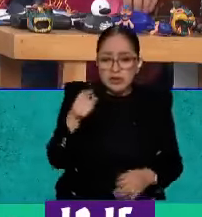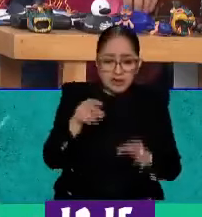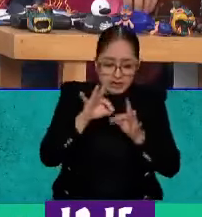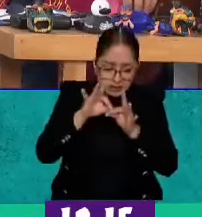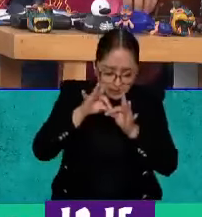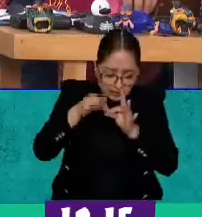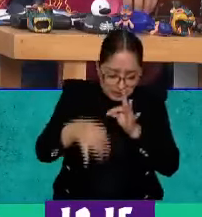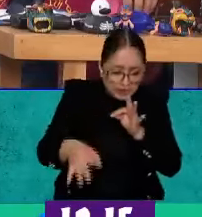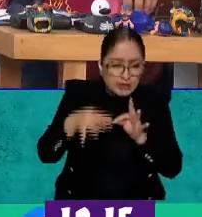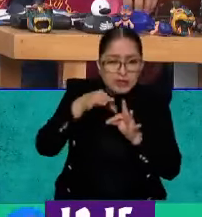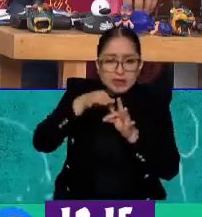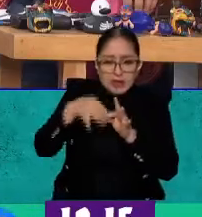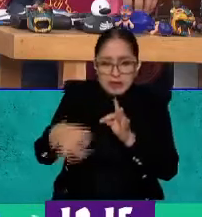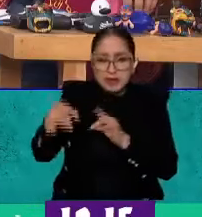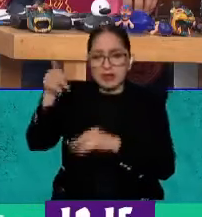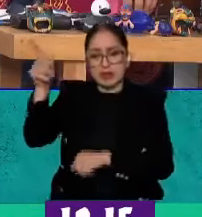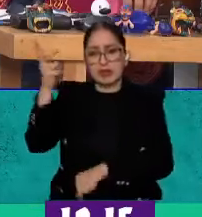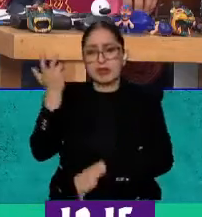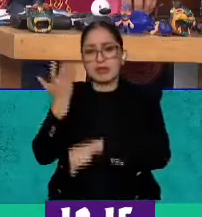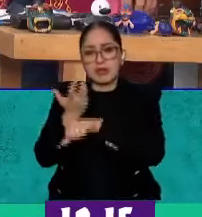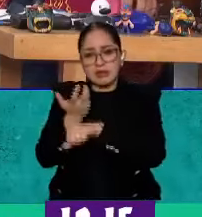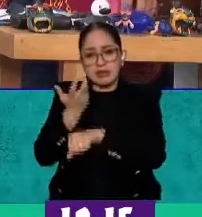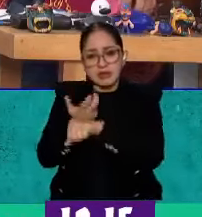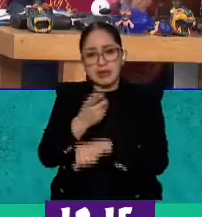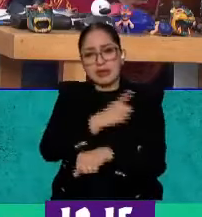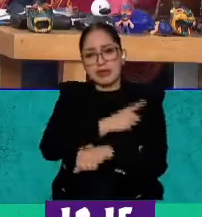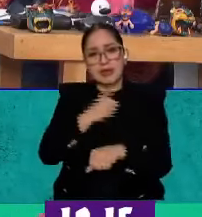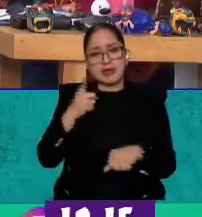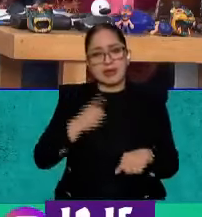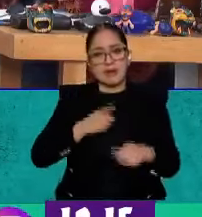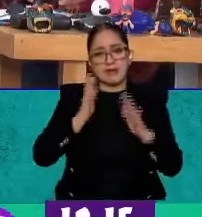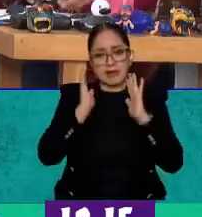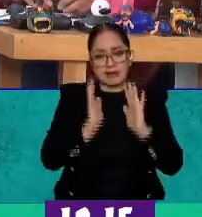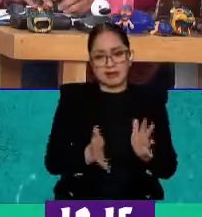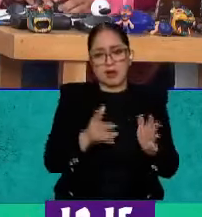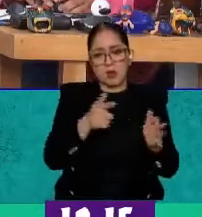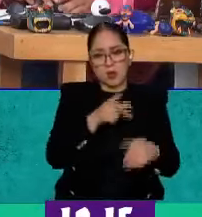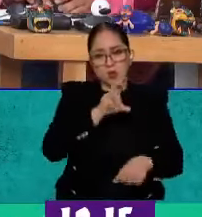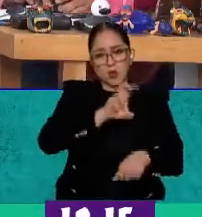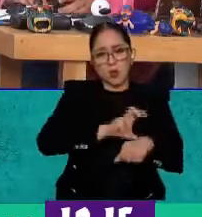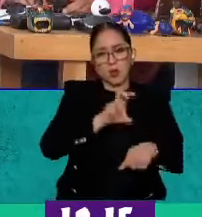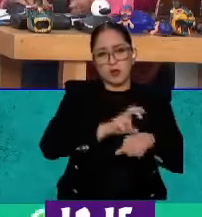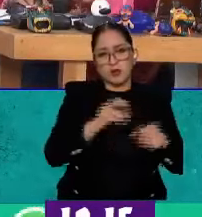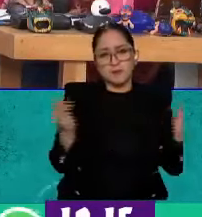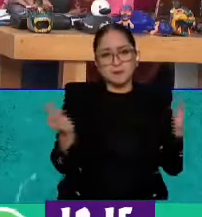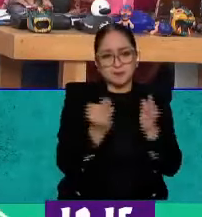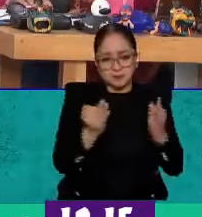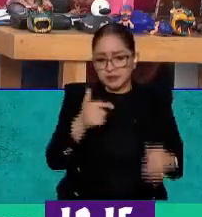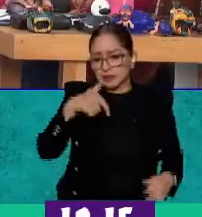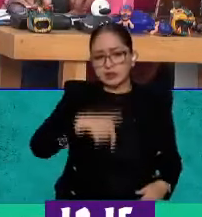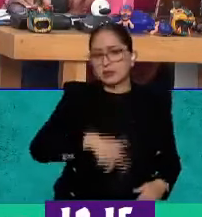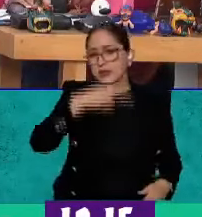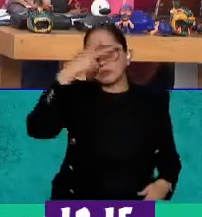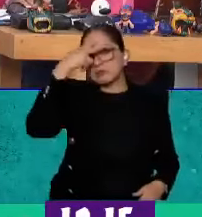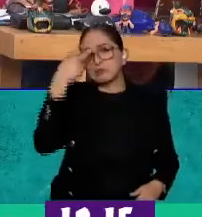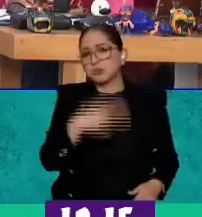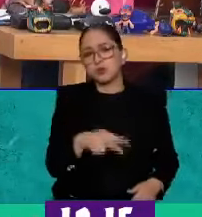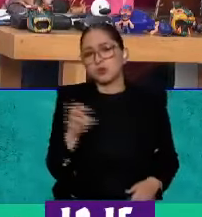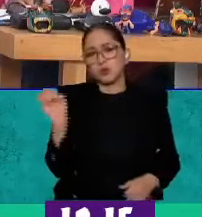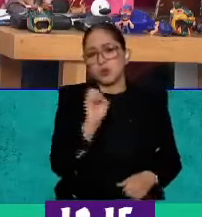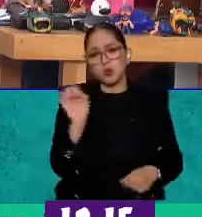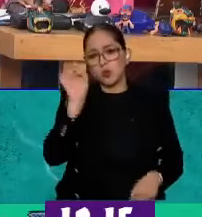como lo hacen en Estados Unidos, tienes que meterlo ya en refrigeración el huevo. ¿Sí? Aquí en México no es necesario porque no se la quitamos.